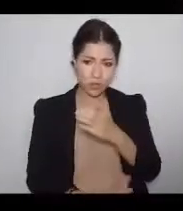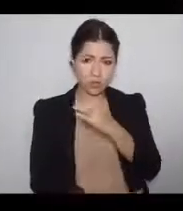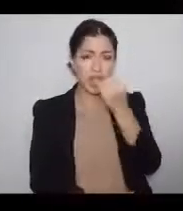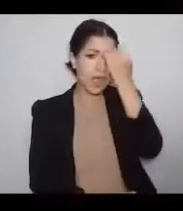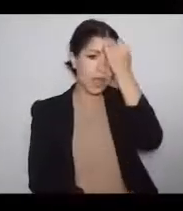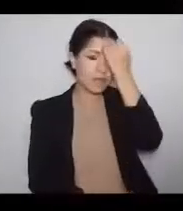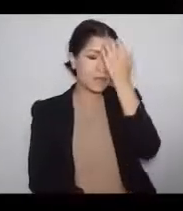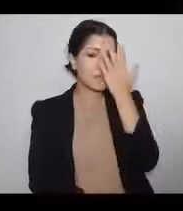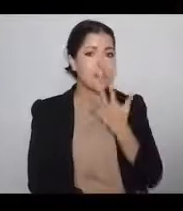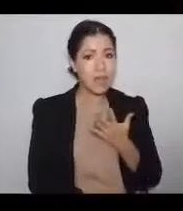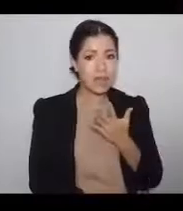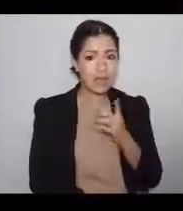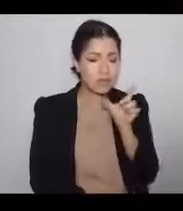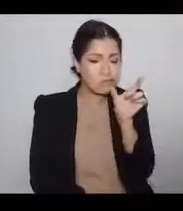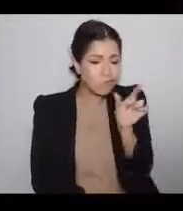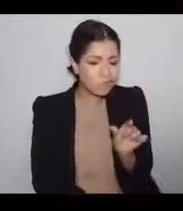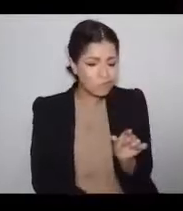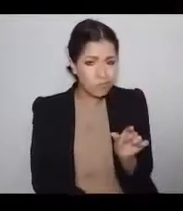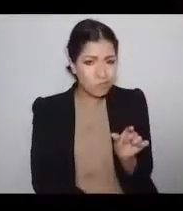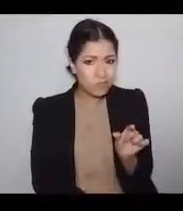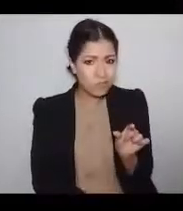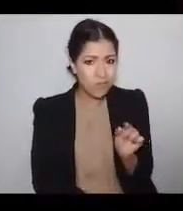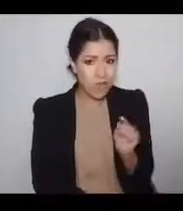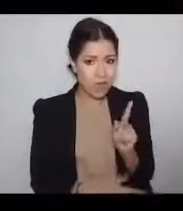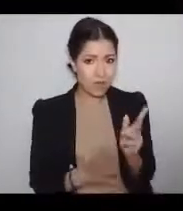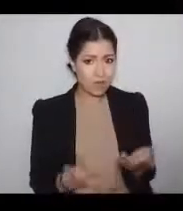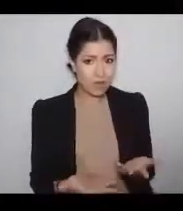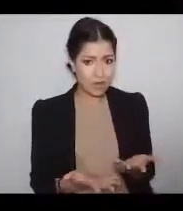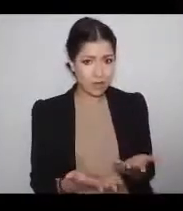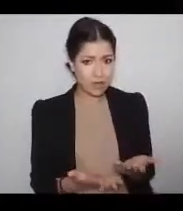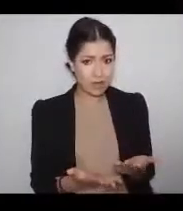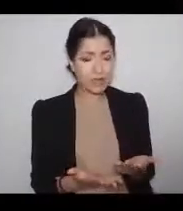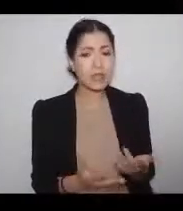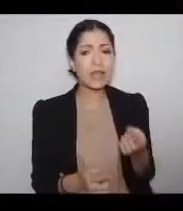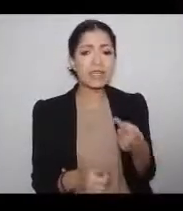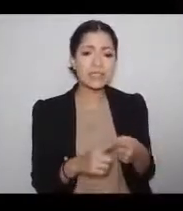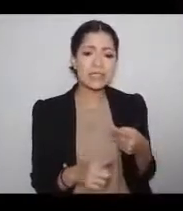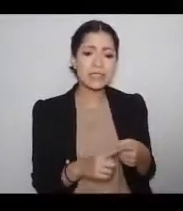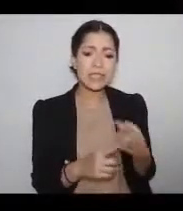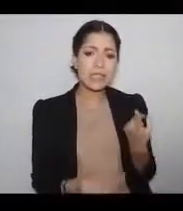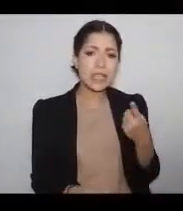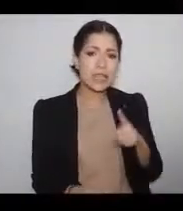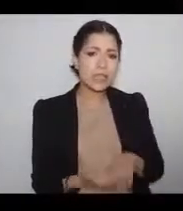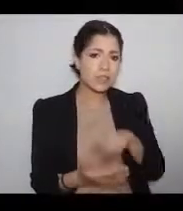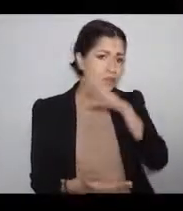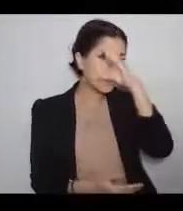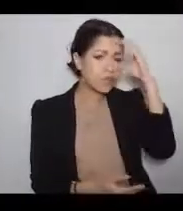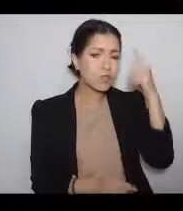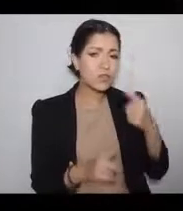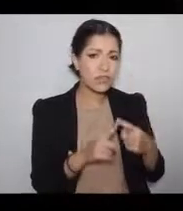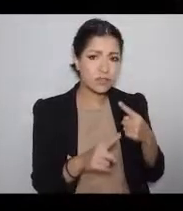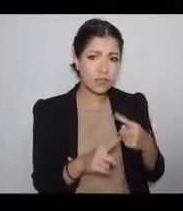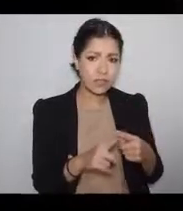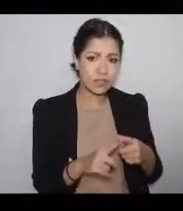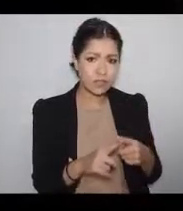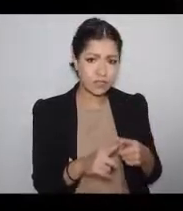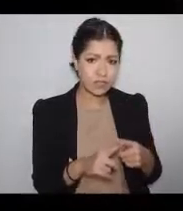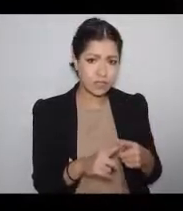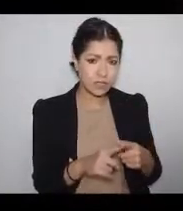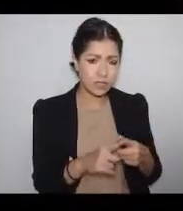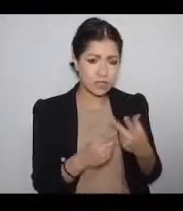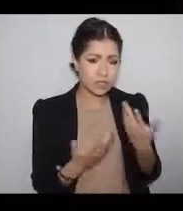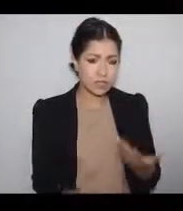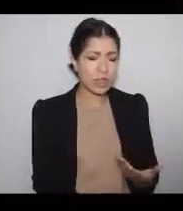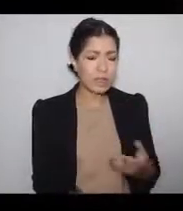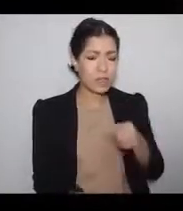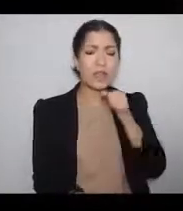Urania. ¿La musa? La musa de los astrónomos. La compré